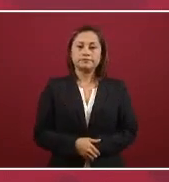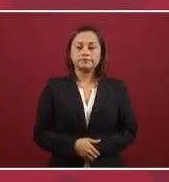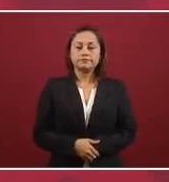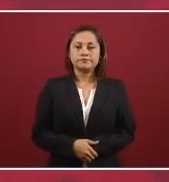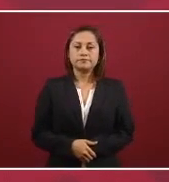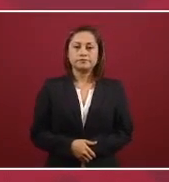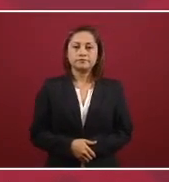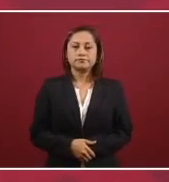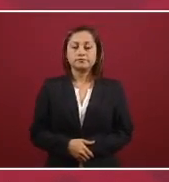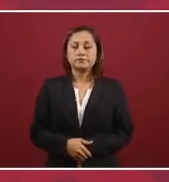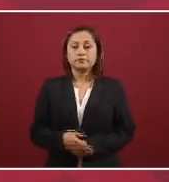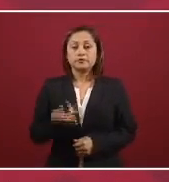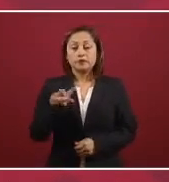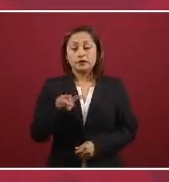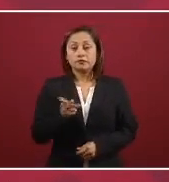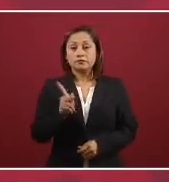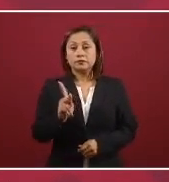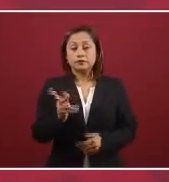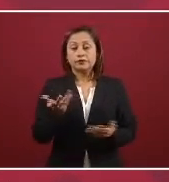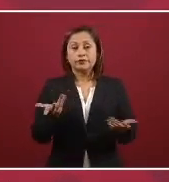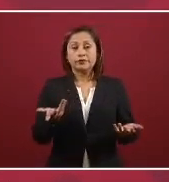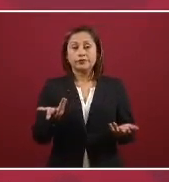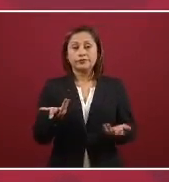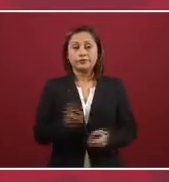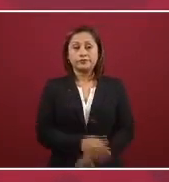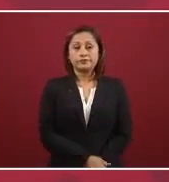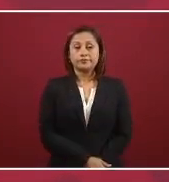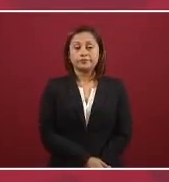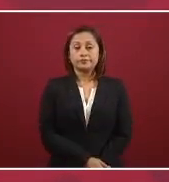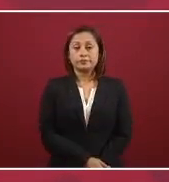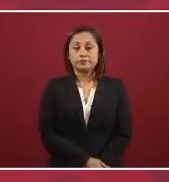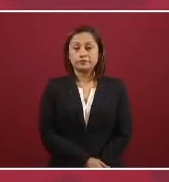Pero ni modo que